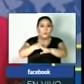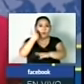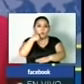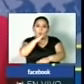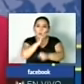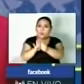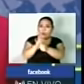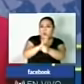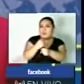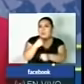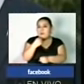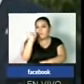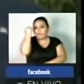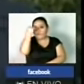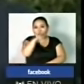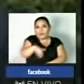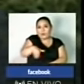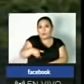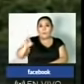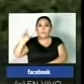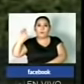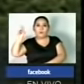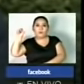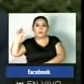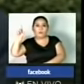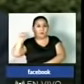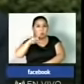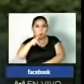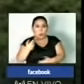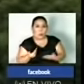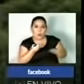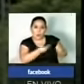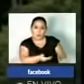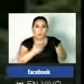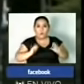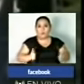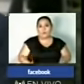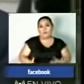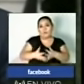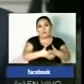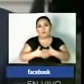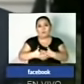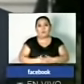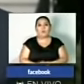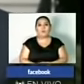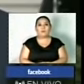iniciativa impulsada por Bruselas no contó con el apoyo del gobierno de Donald Trump.